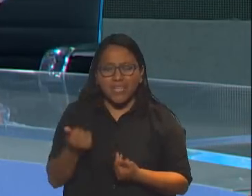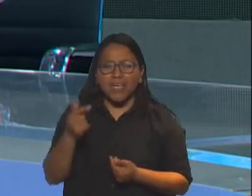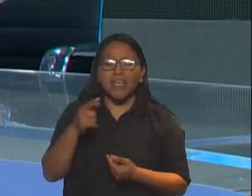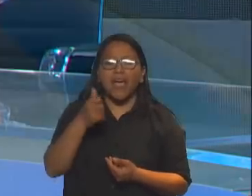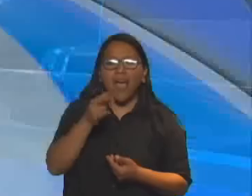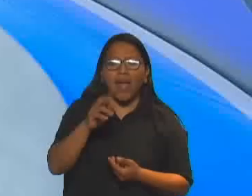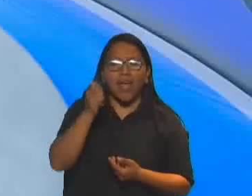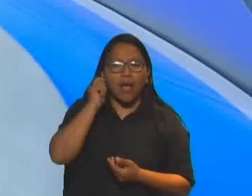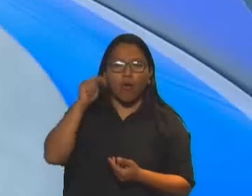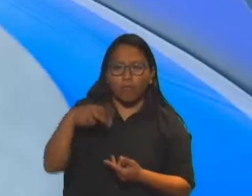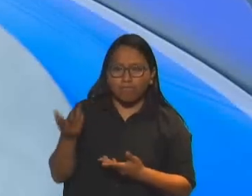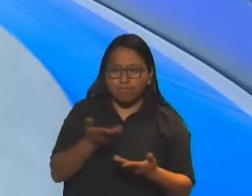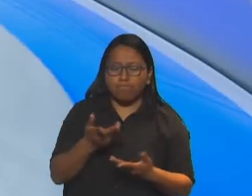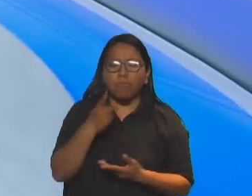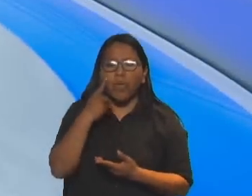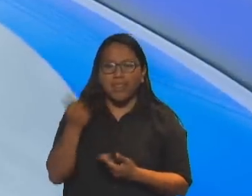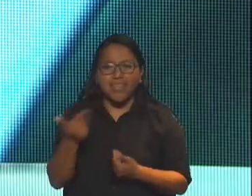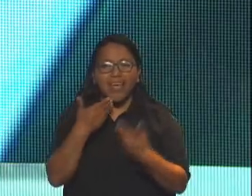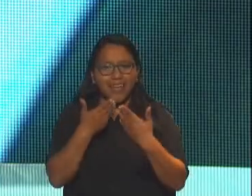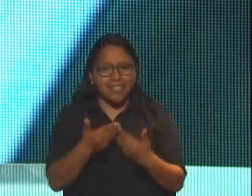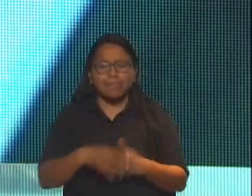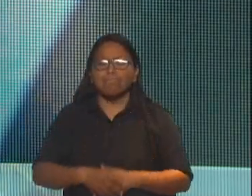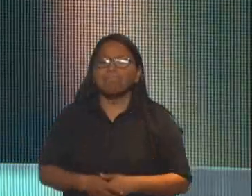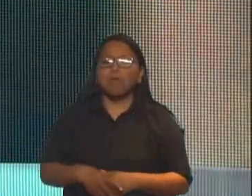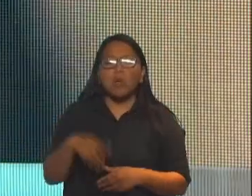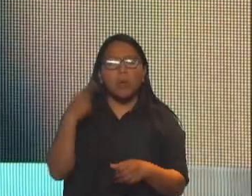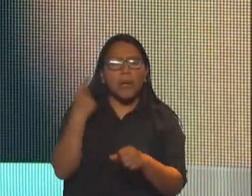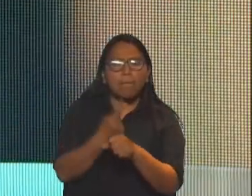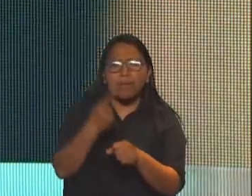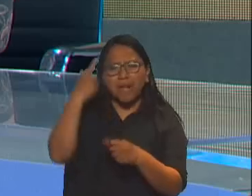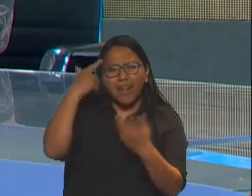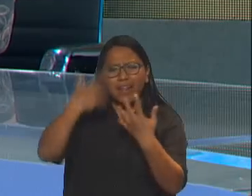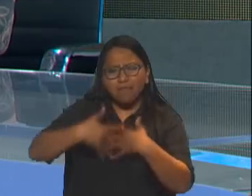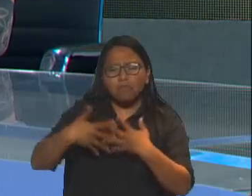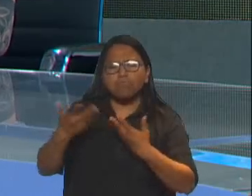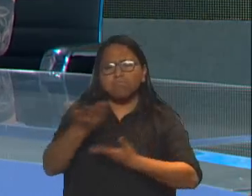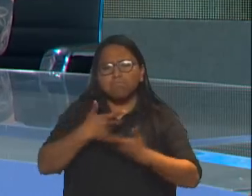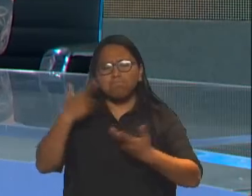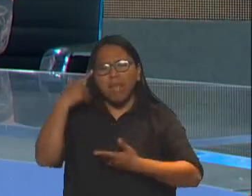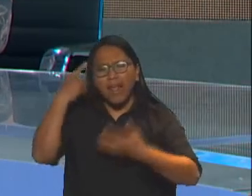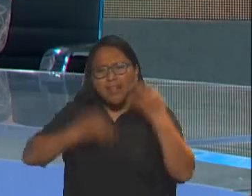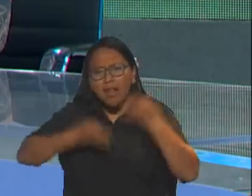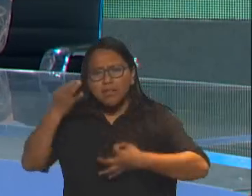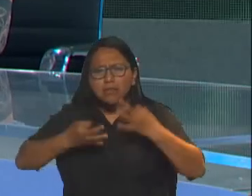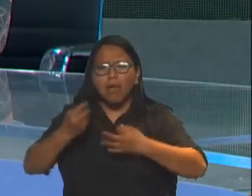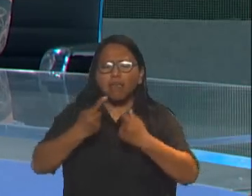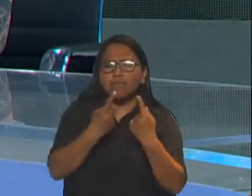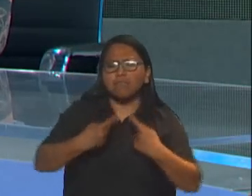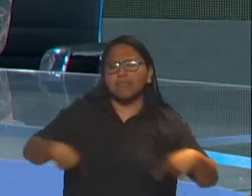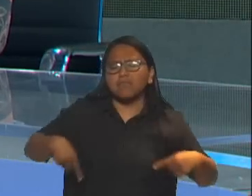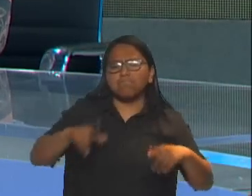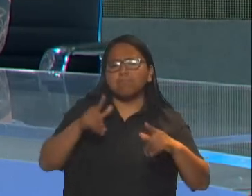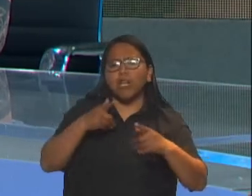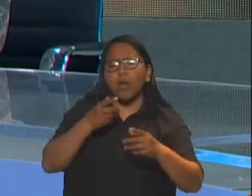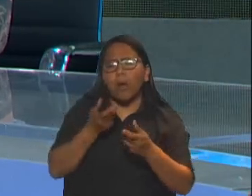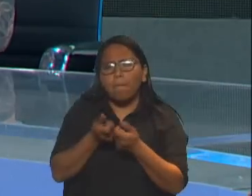aragón como está bueno una primera reflexión digo hemos analizado ya en reiteradas oportunidades los